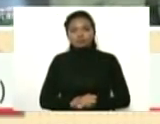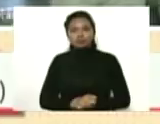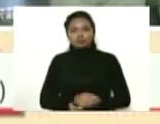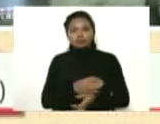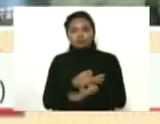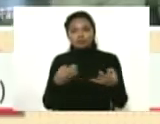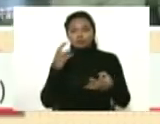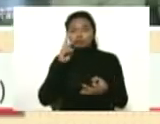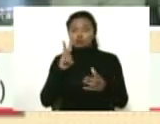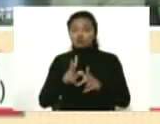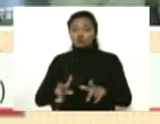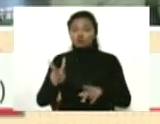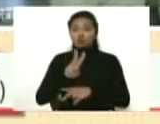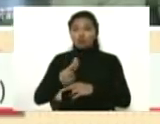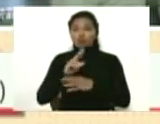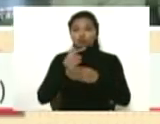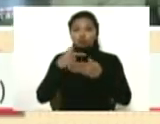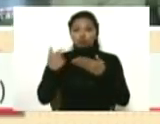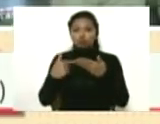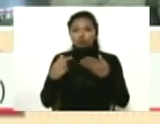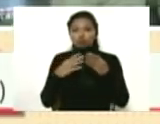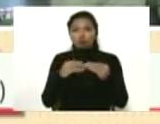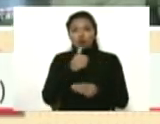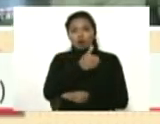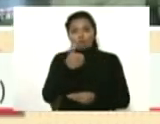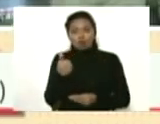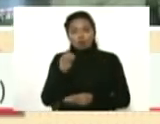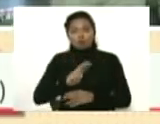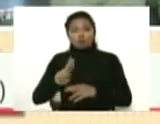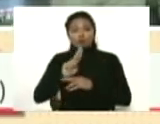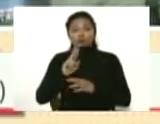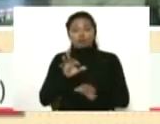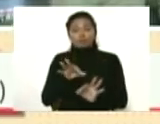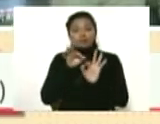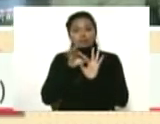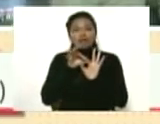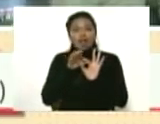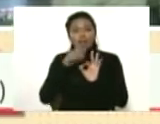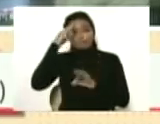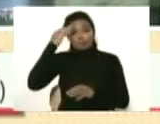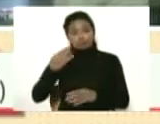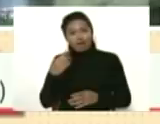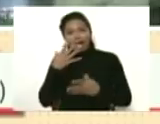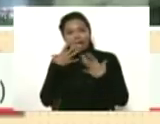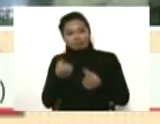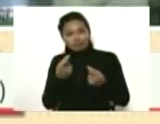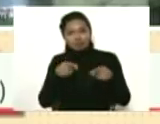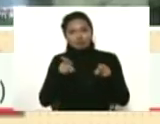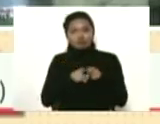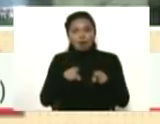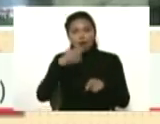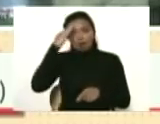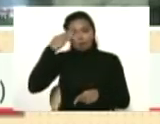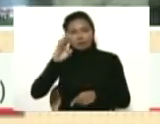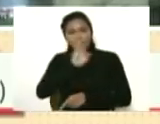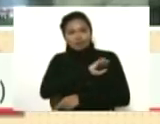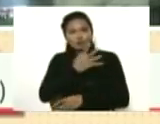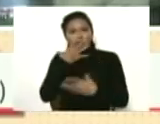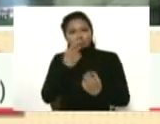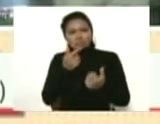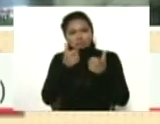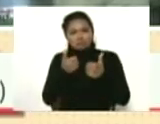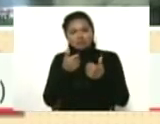Extraordinario, mire, utilizando todos los códigos. Los códigos que él utiliza son códigos militares que los entienden los milicianos y las milicianas. Muy